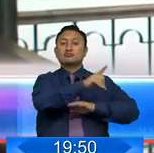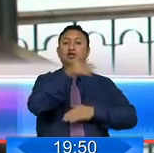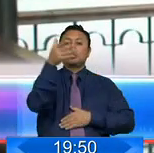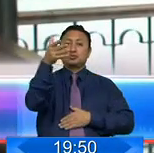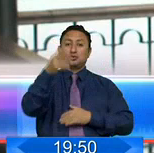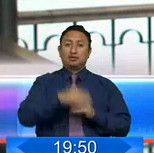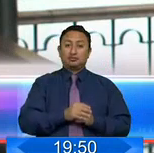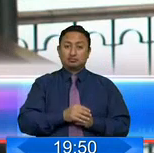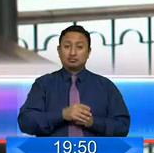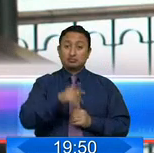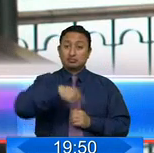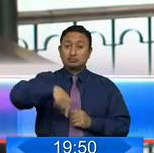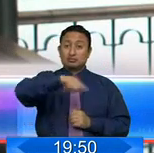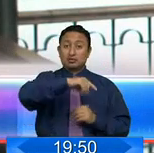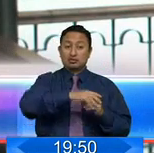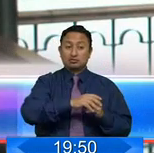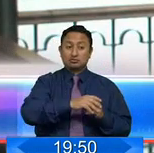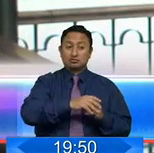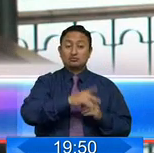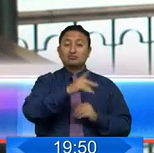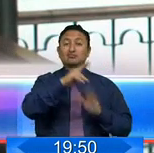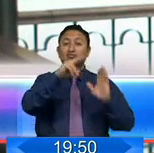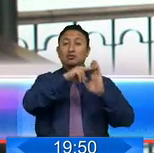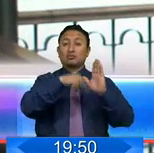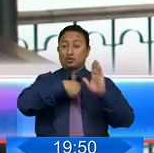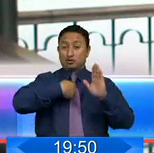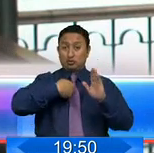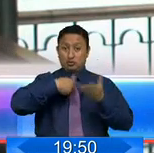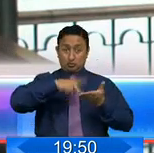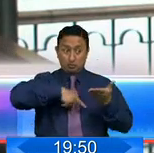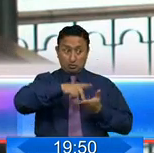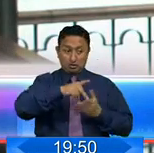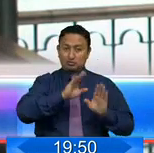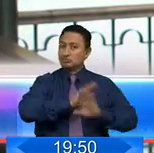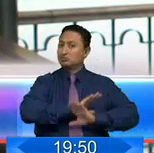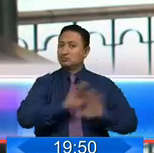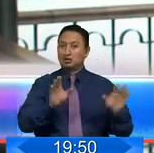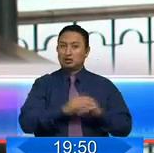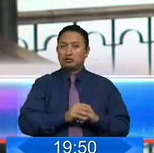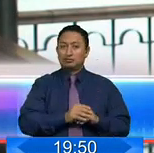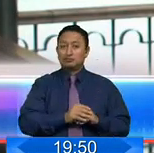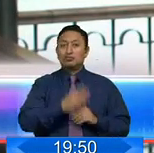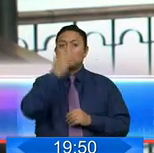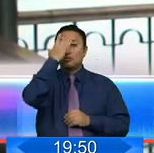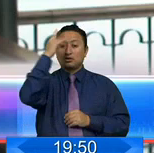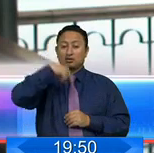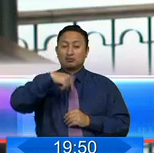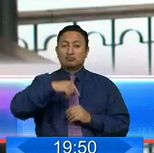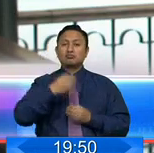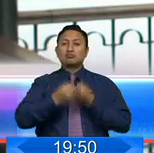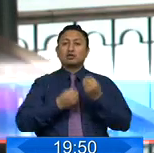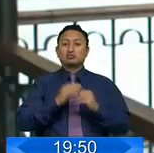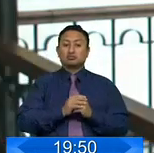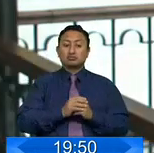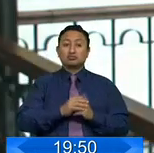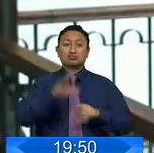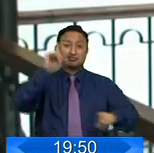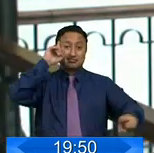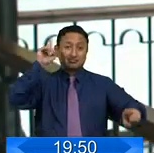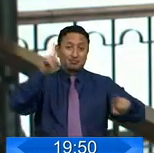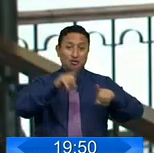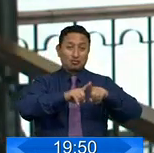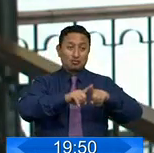no dependen en nómina del patronato o del municipio, porque el patronato lo que hace es firmar un convenio con